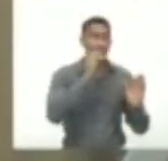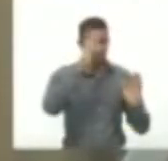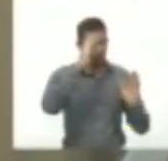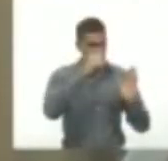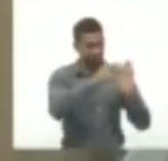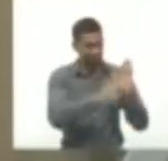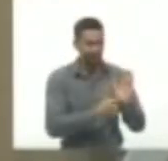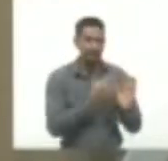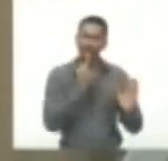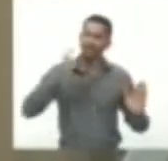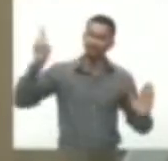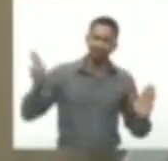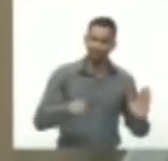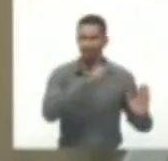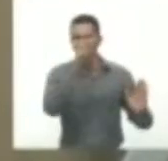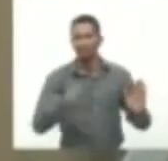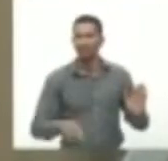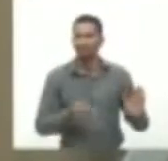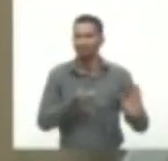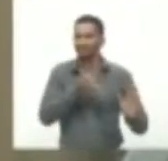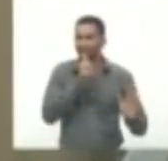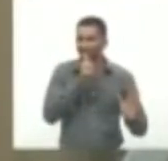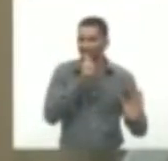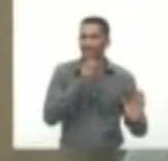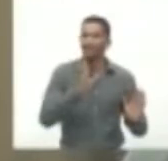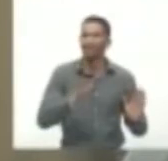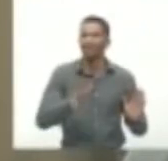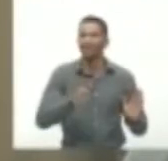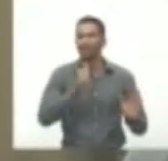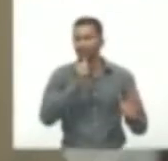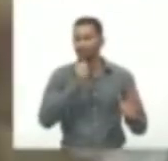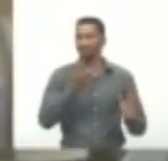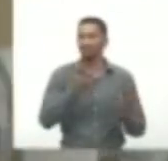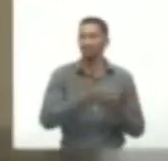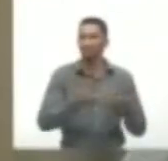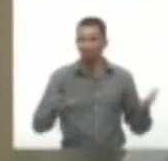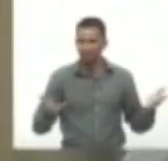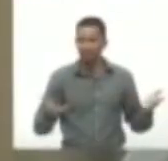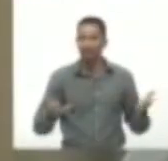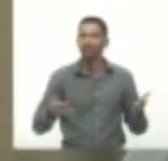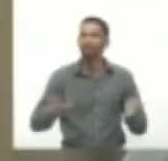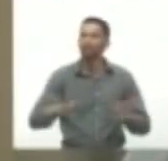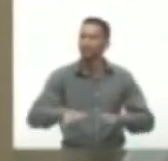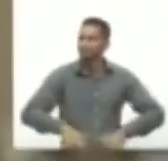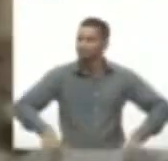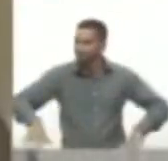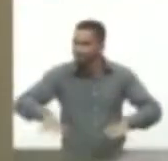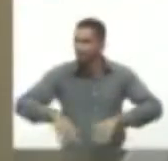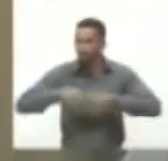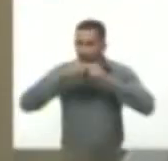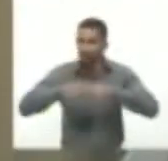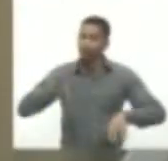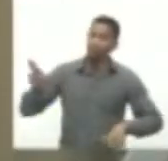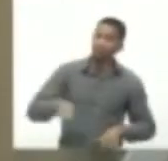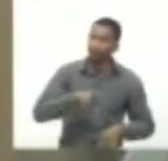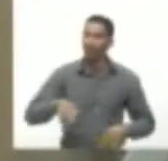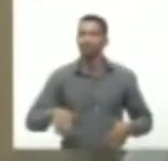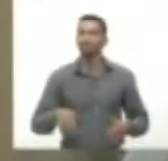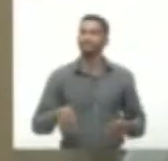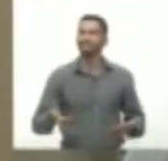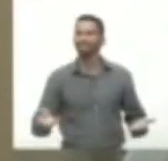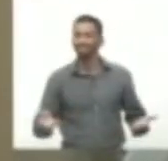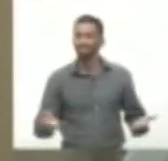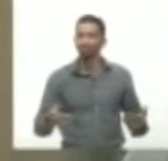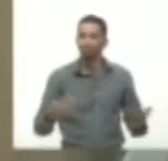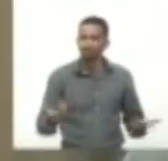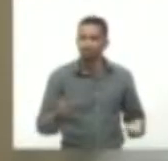la ingesta de bebidas embriagantes y psicoactivas, digamos, en espacio público, en recorridos. No con